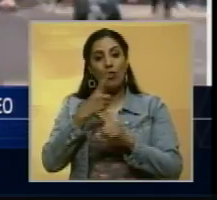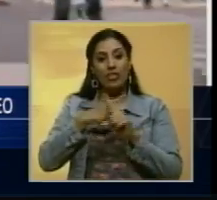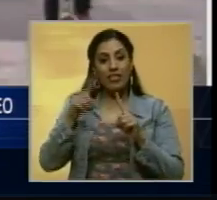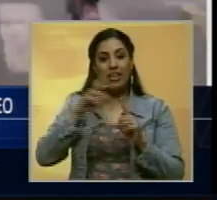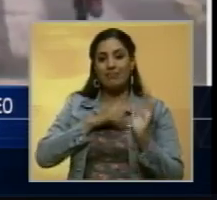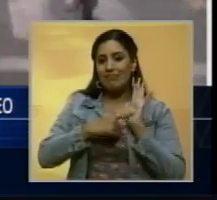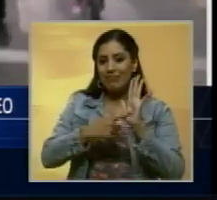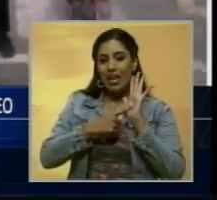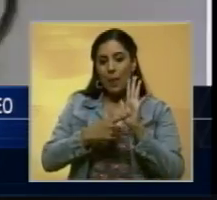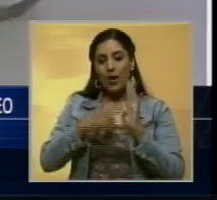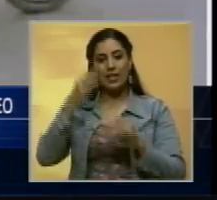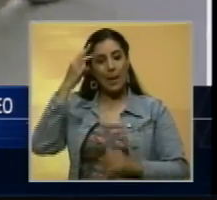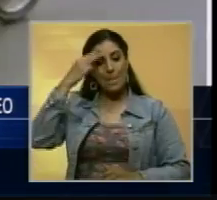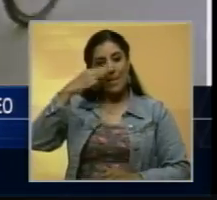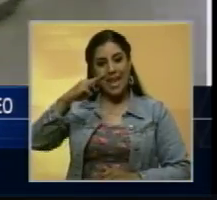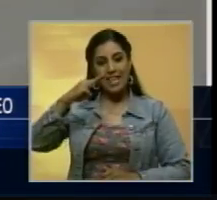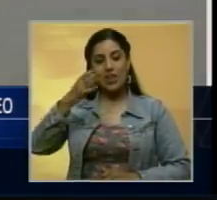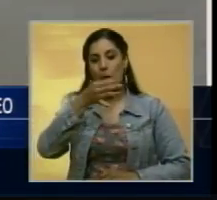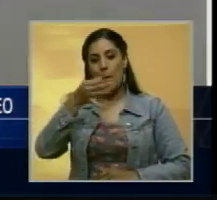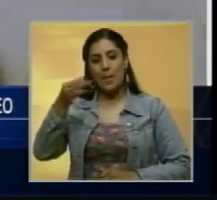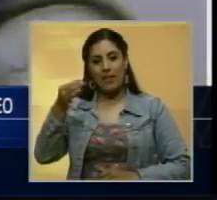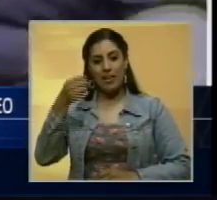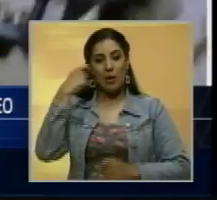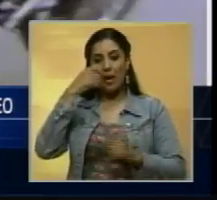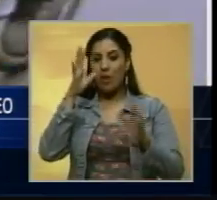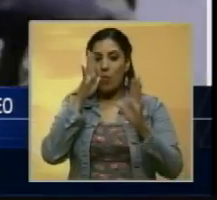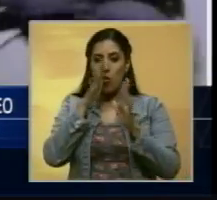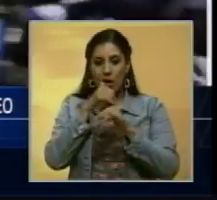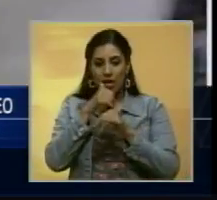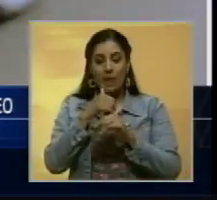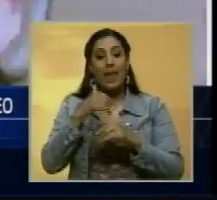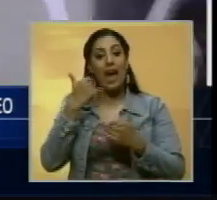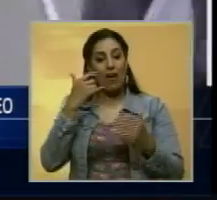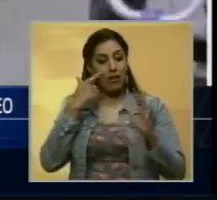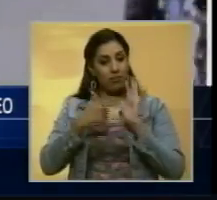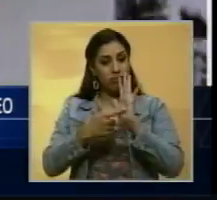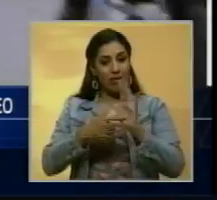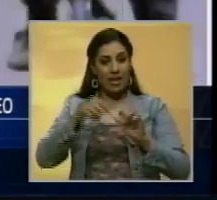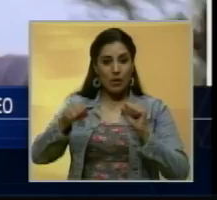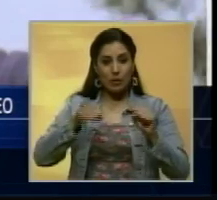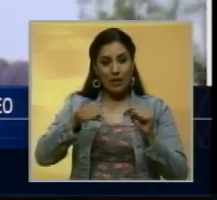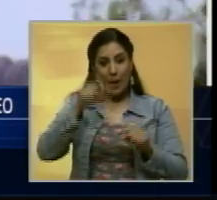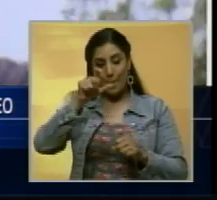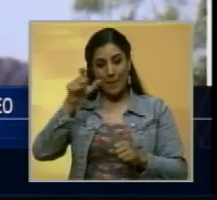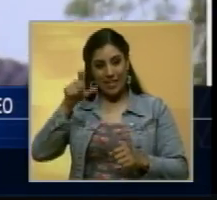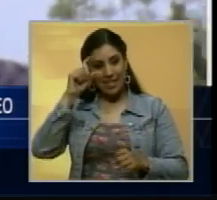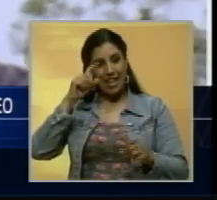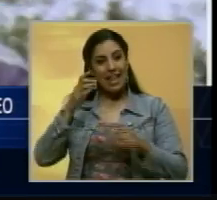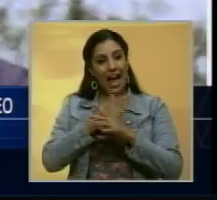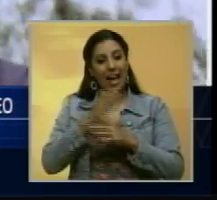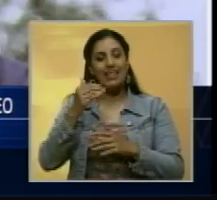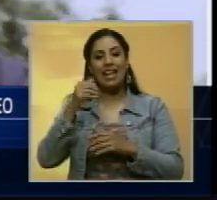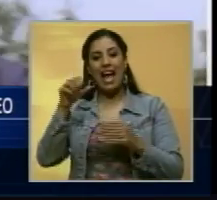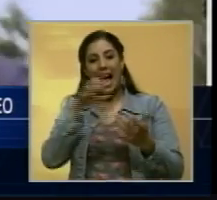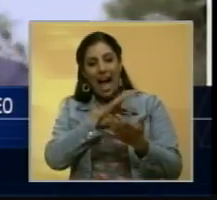controversial que muestra a México sin glamour ni maquillaje. En las imágenes vemos lo que hacen los chicos antes de cada concierto. Se trata